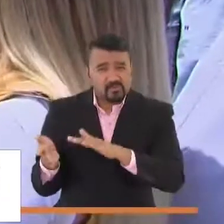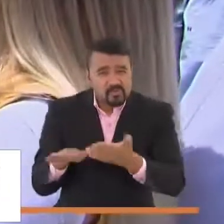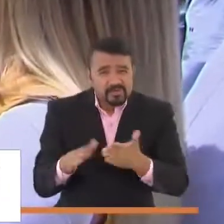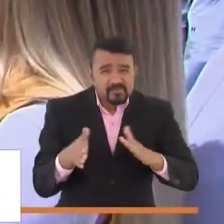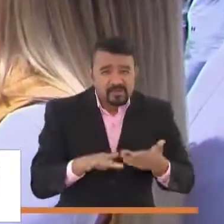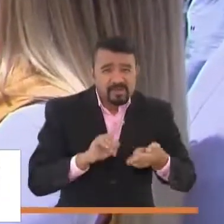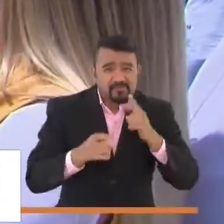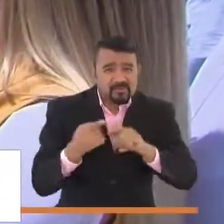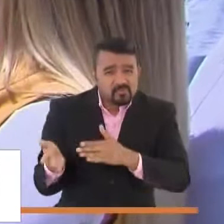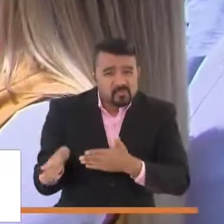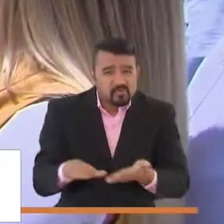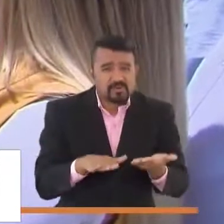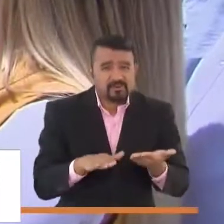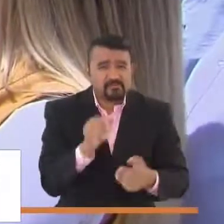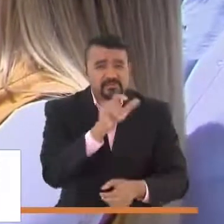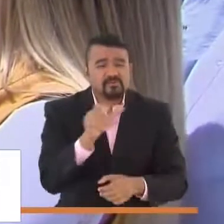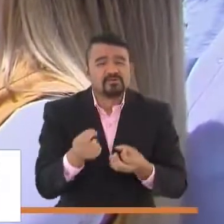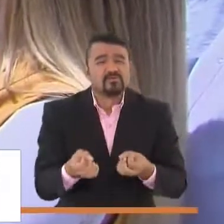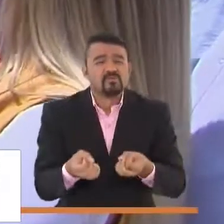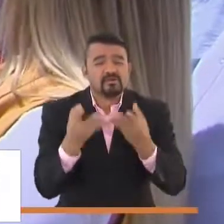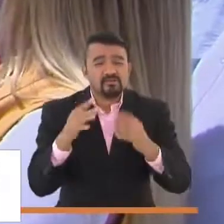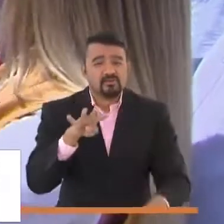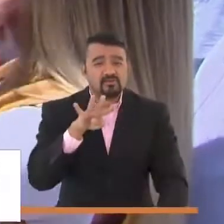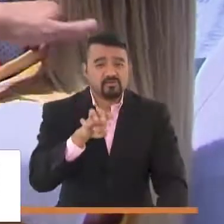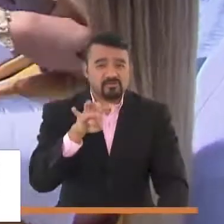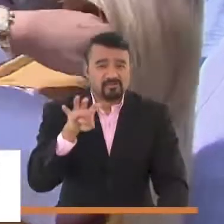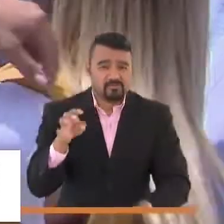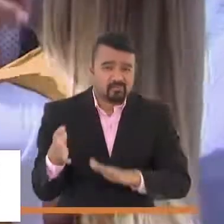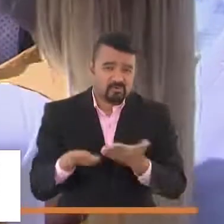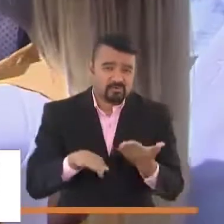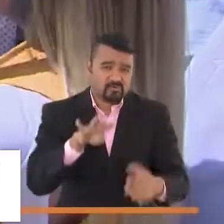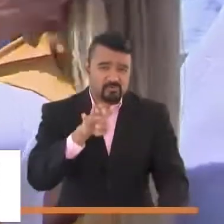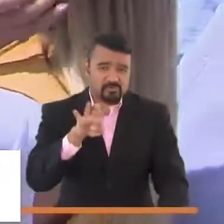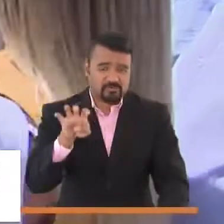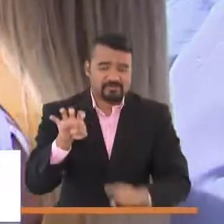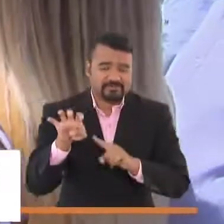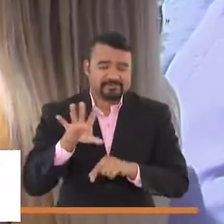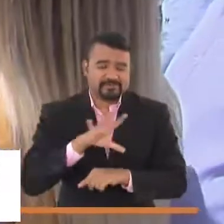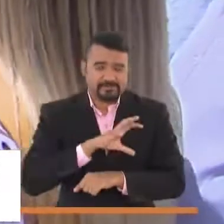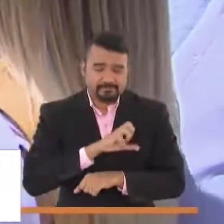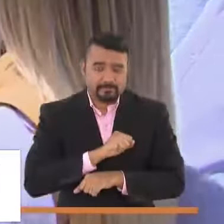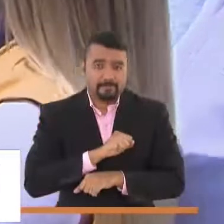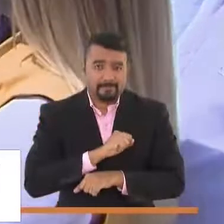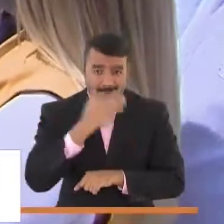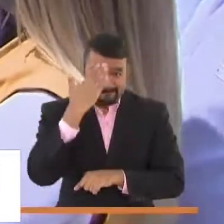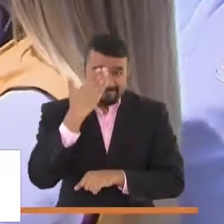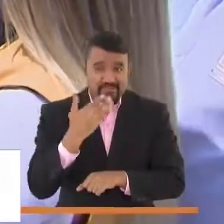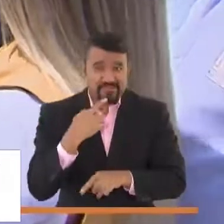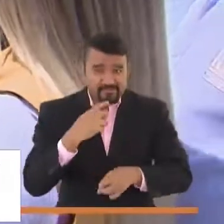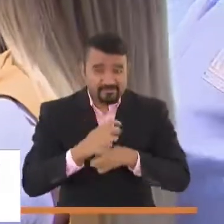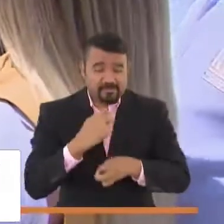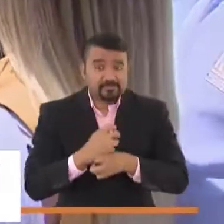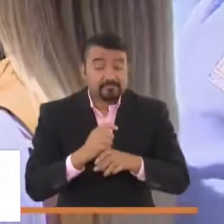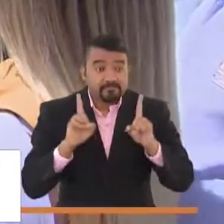triste, 99 envigadeños han perdido la vida. Seguimos avanzando, pero para poder avanzar sin que fallezcan